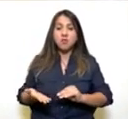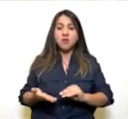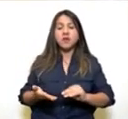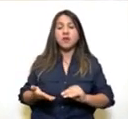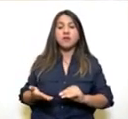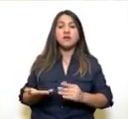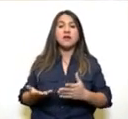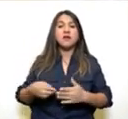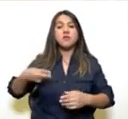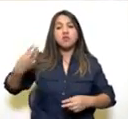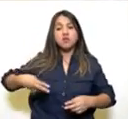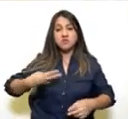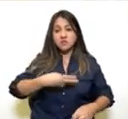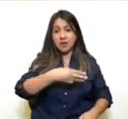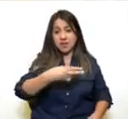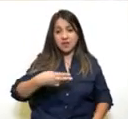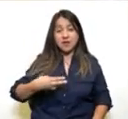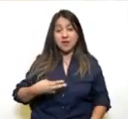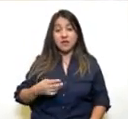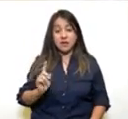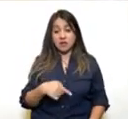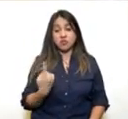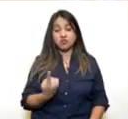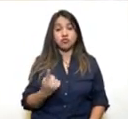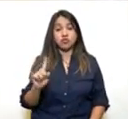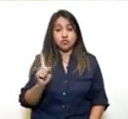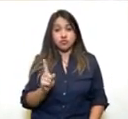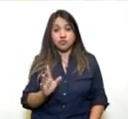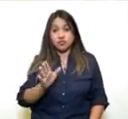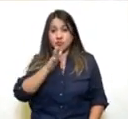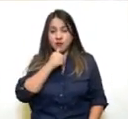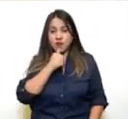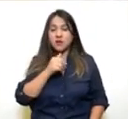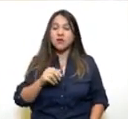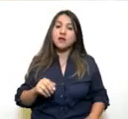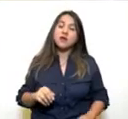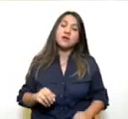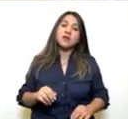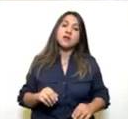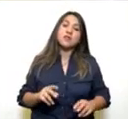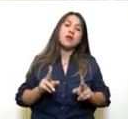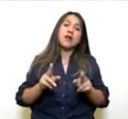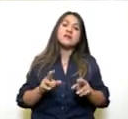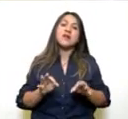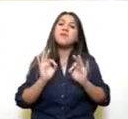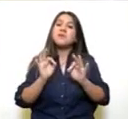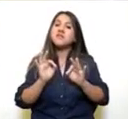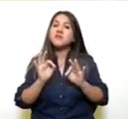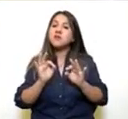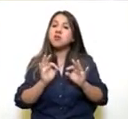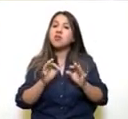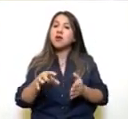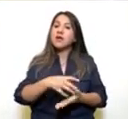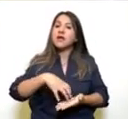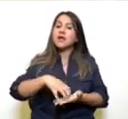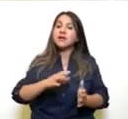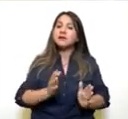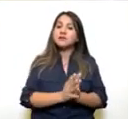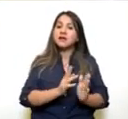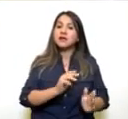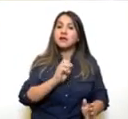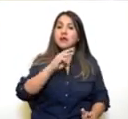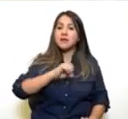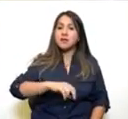el nuestro no existe y espero que sea un hecho puntual y no la generalidad de nuestro